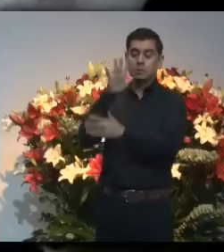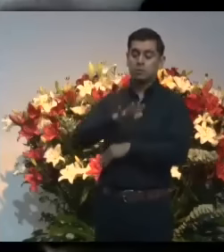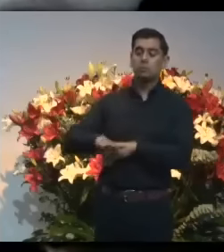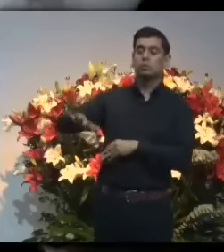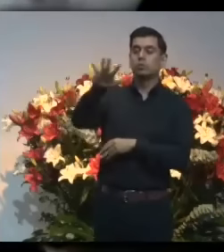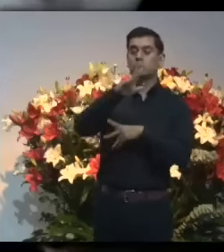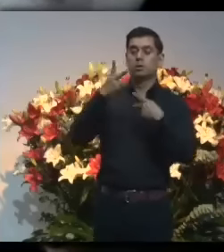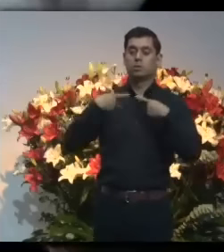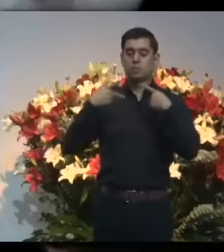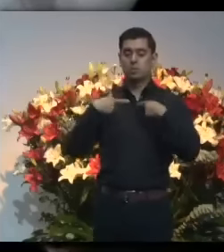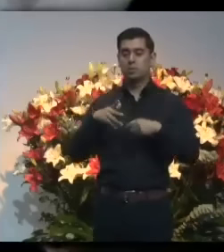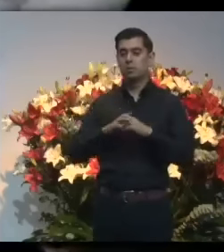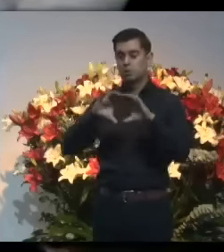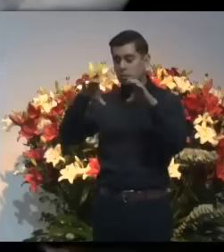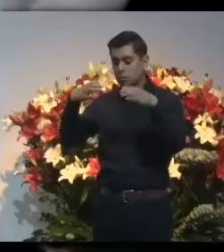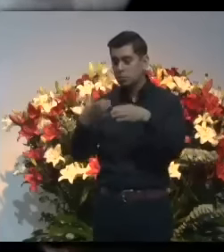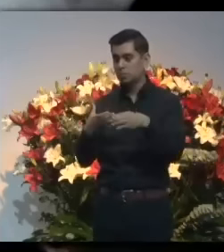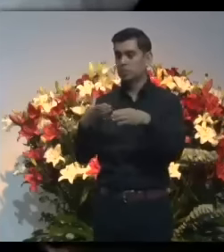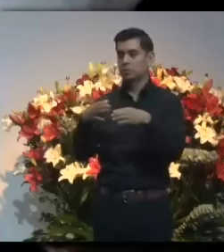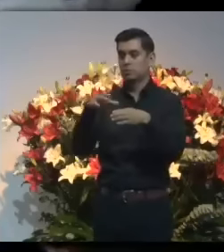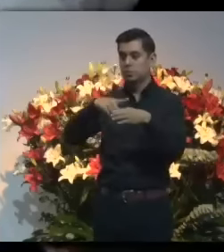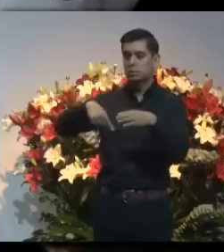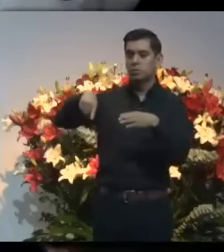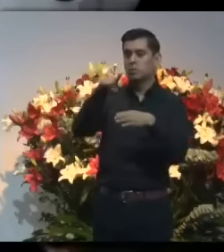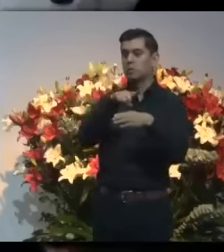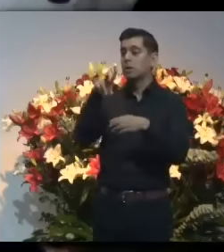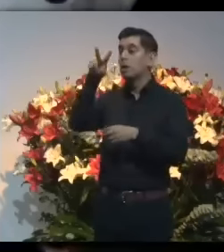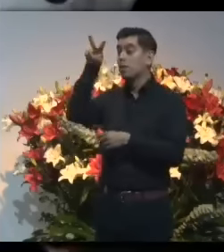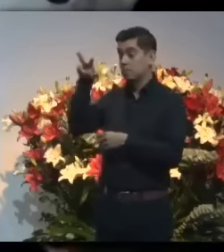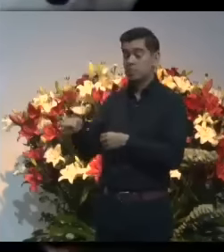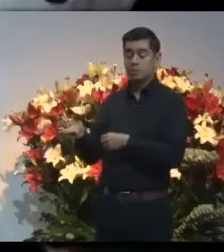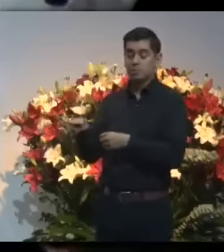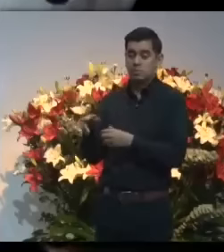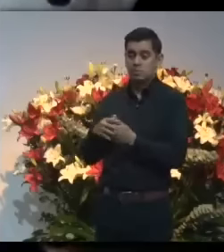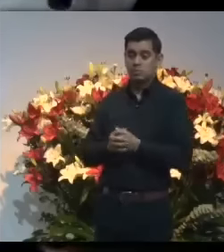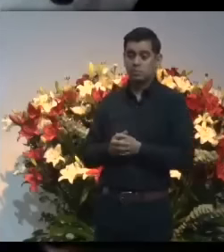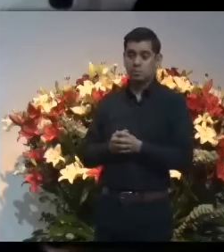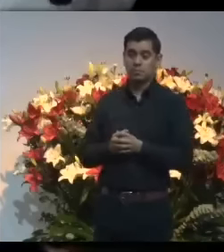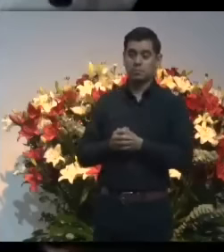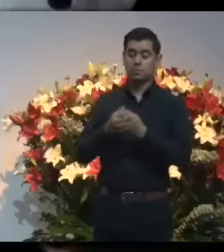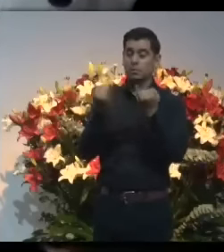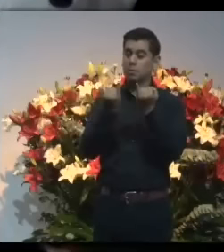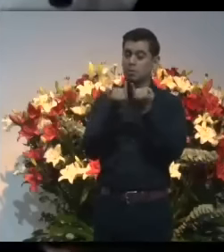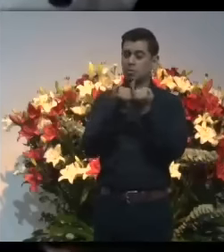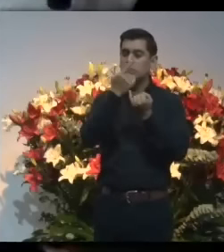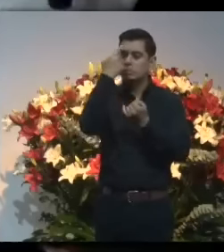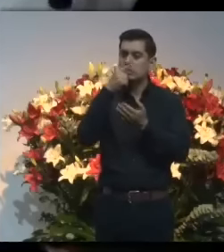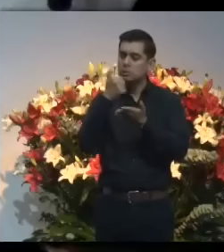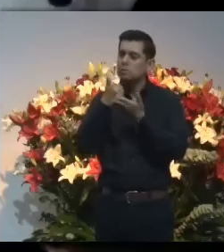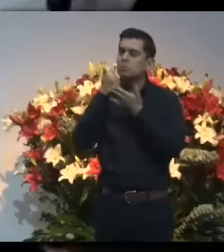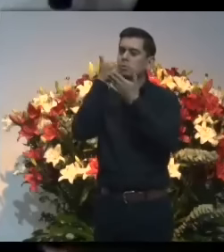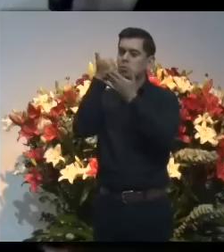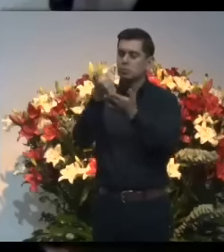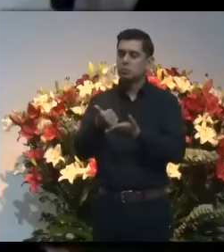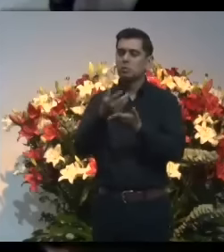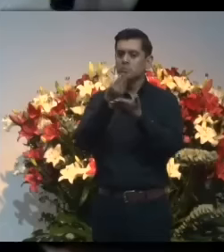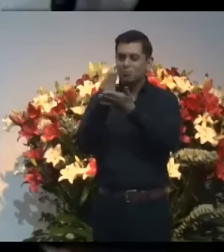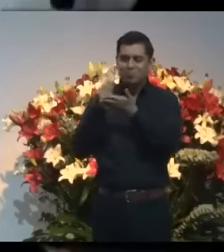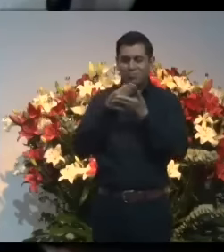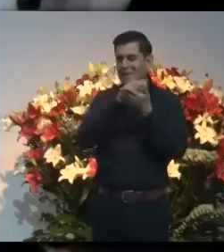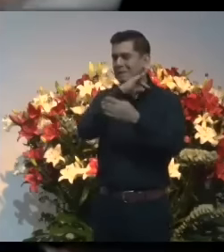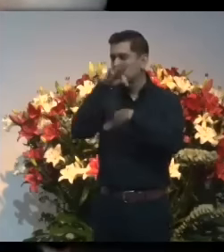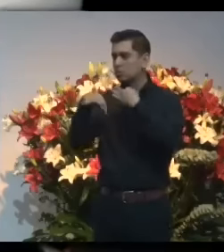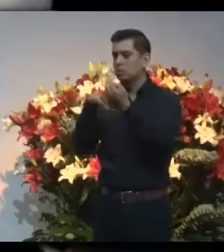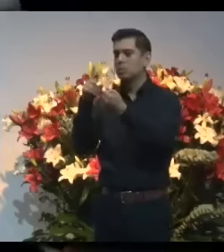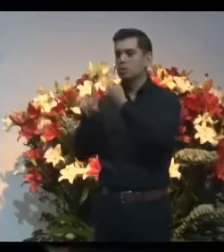crear comisiones de la verdad, por ahí alguien me la había preguntado, ¿no? Y reparación del daño. Yo creo que son de las cosas que tenemos que hacer de manera